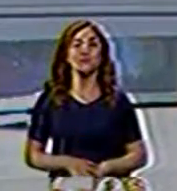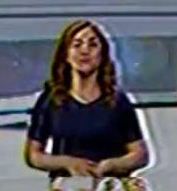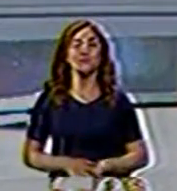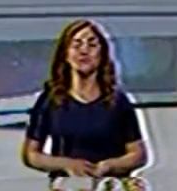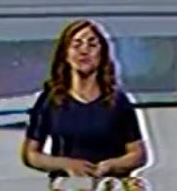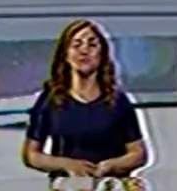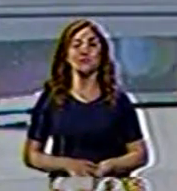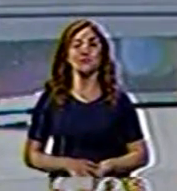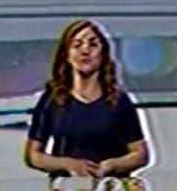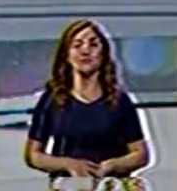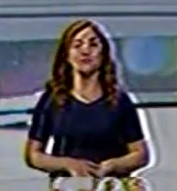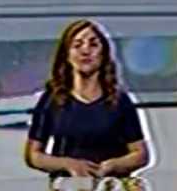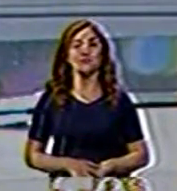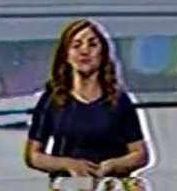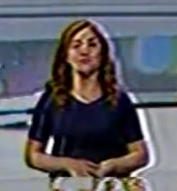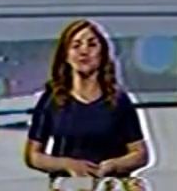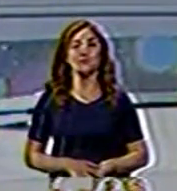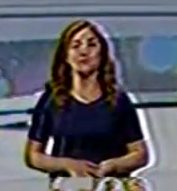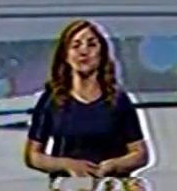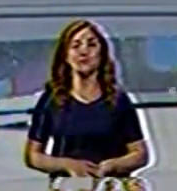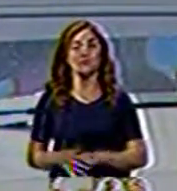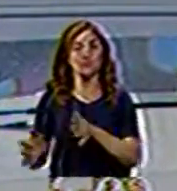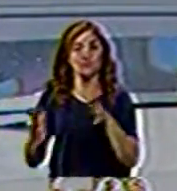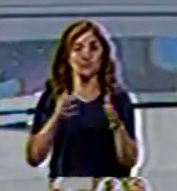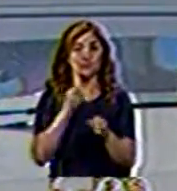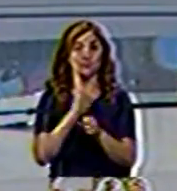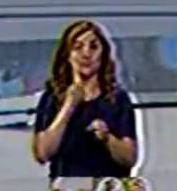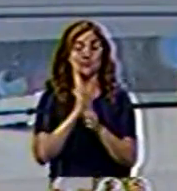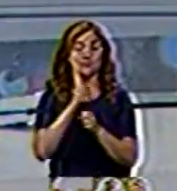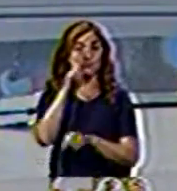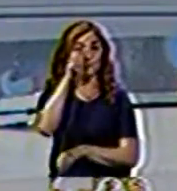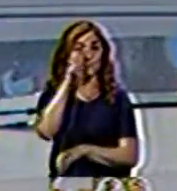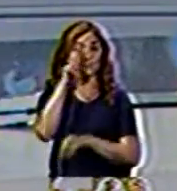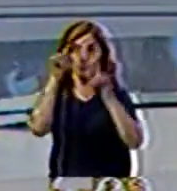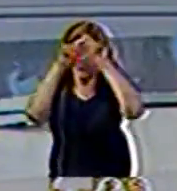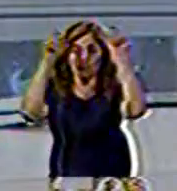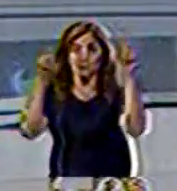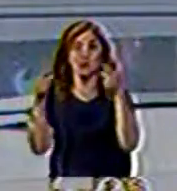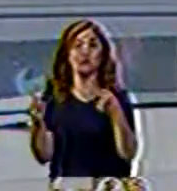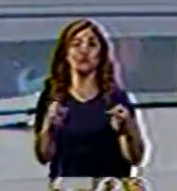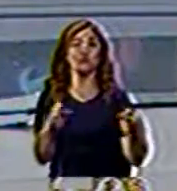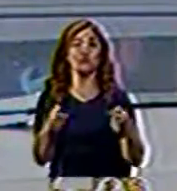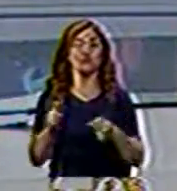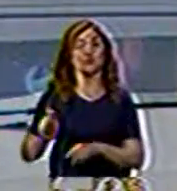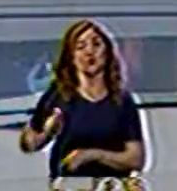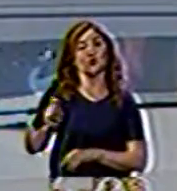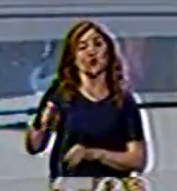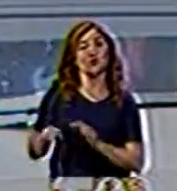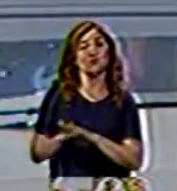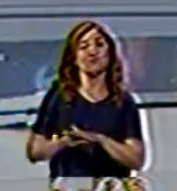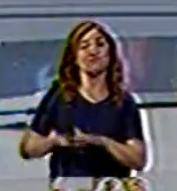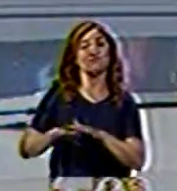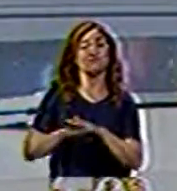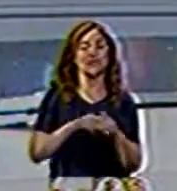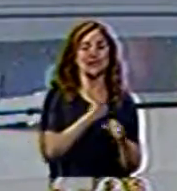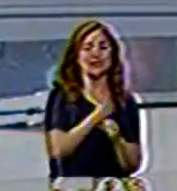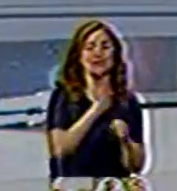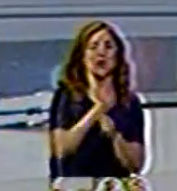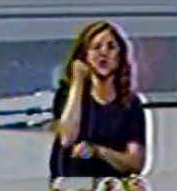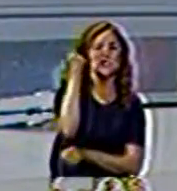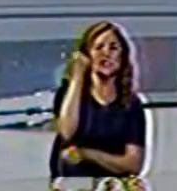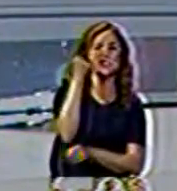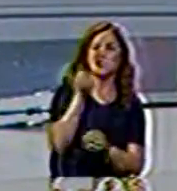Gracias por la información. Y una vez más, trabajadores y empresarios enfrentados por el sueldo básico. Lo que piden los trabajadores